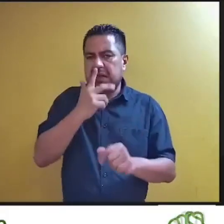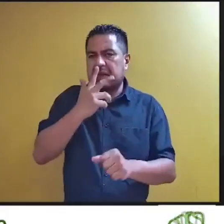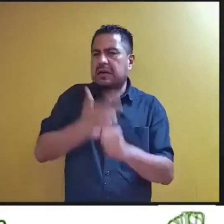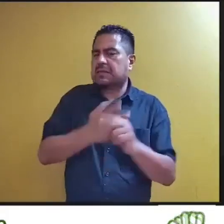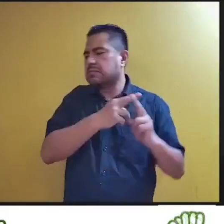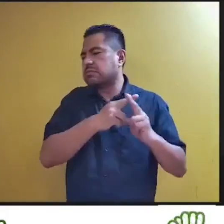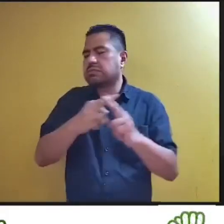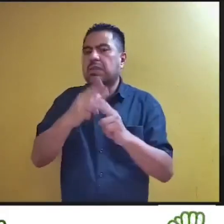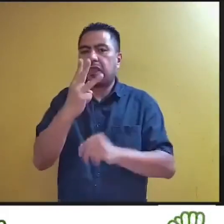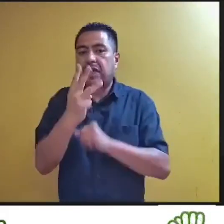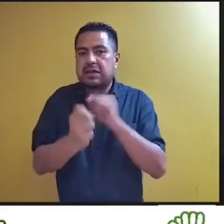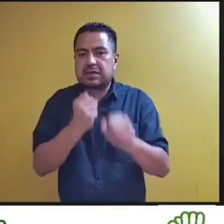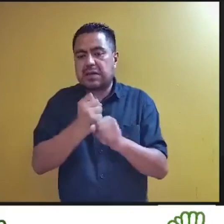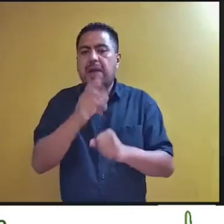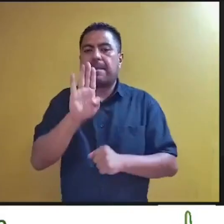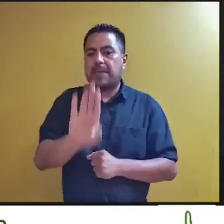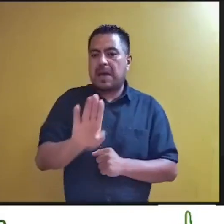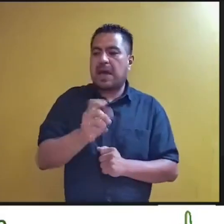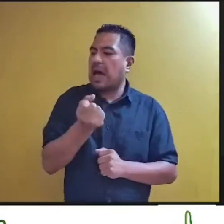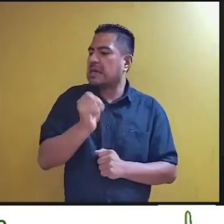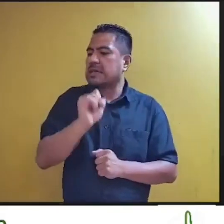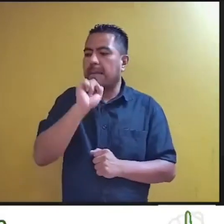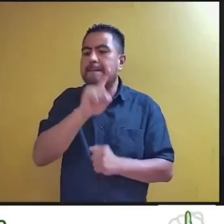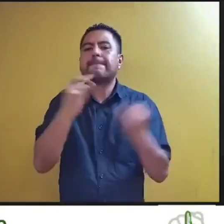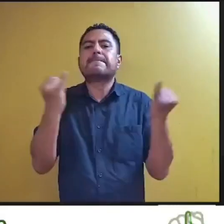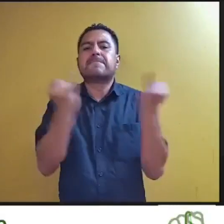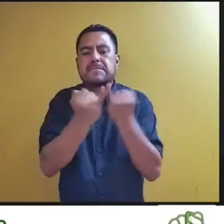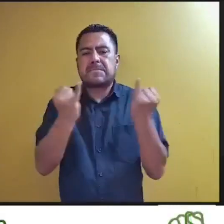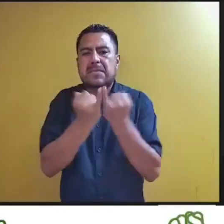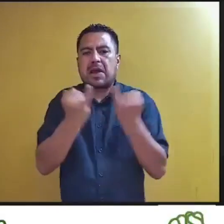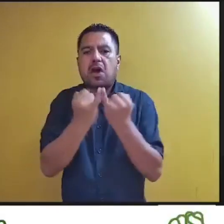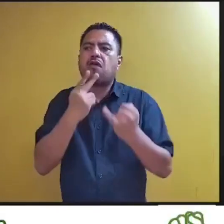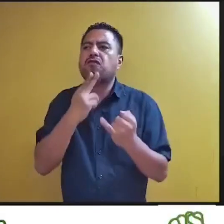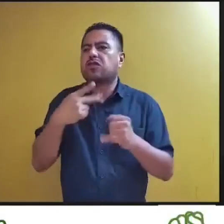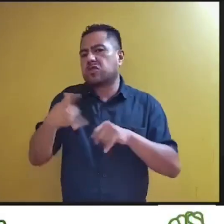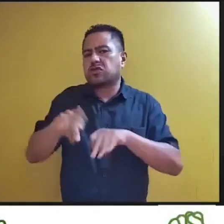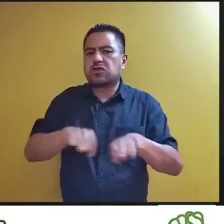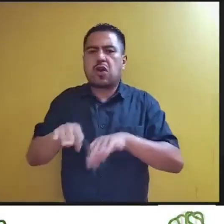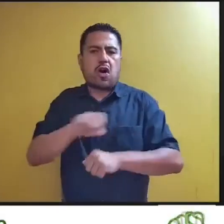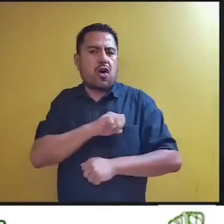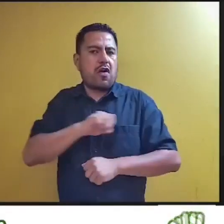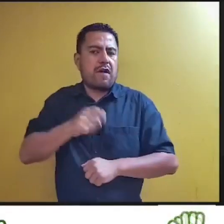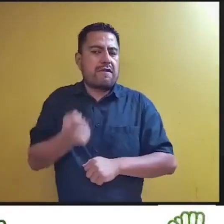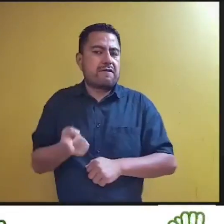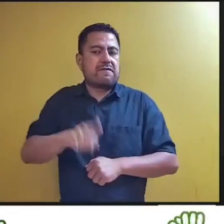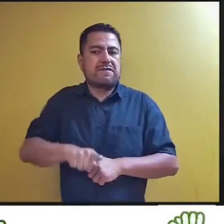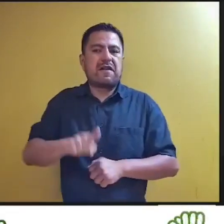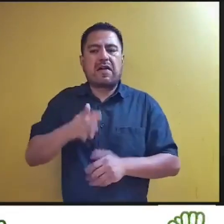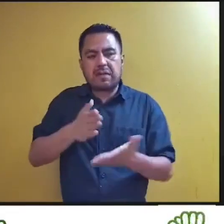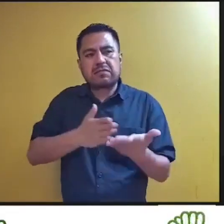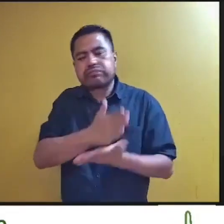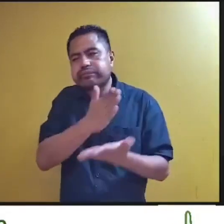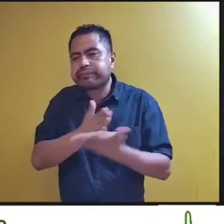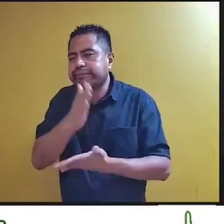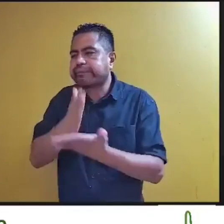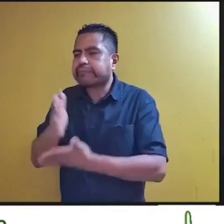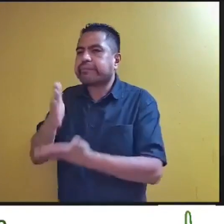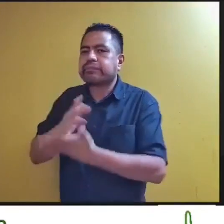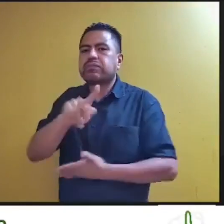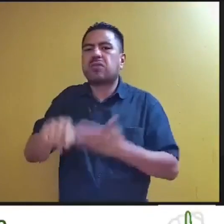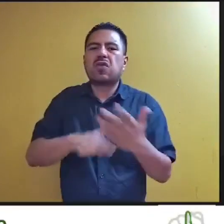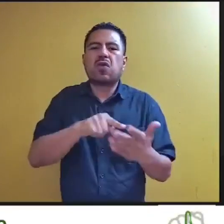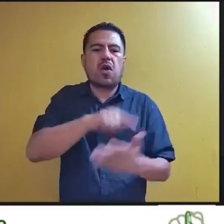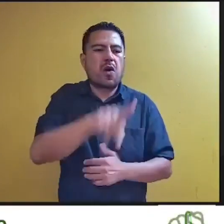por un periodo de 3 años. B. Asimismo, en razón de que entre sus funciones tiene la obligación de realizar visitas o hacer traslados a los pueblos